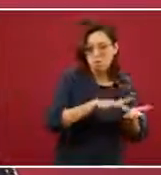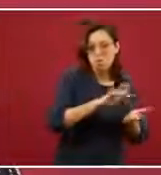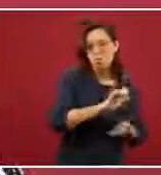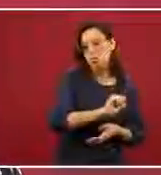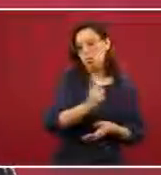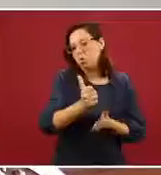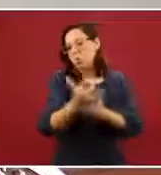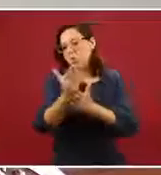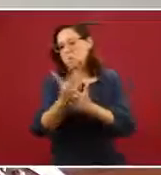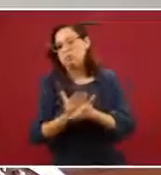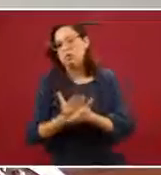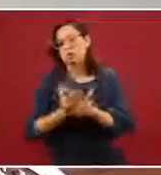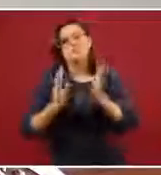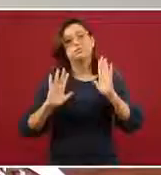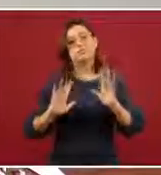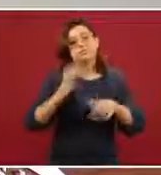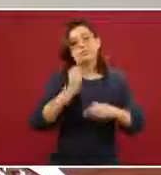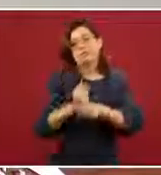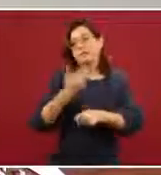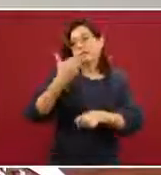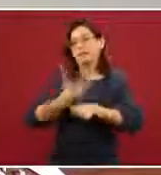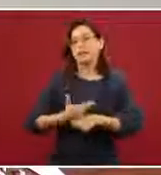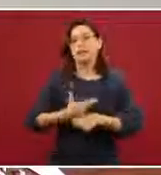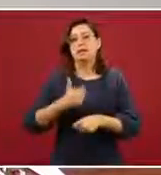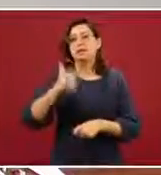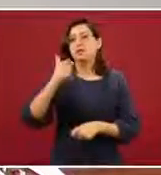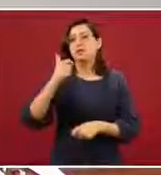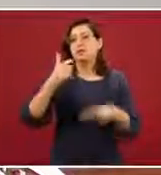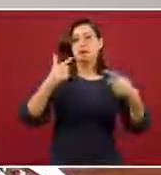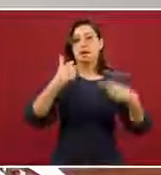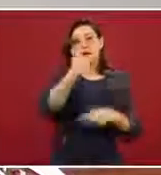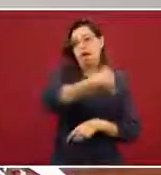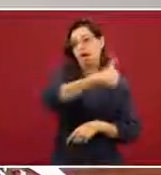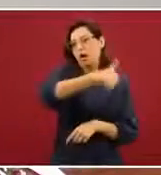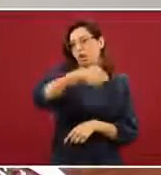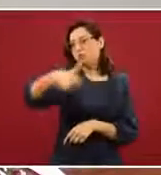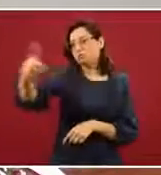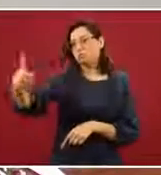cada secretario ha tenido que tomar en consideración